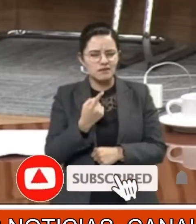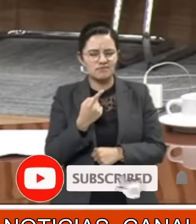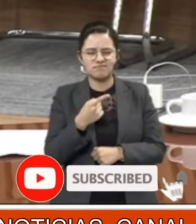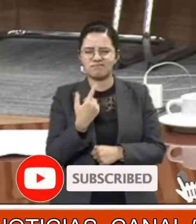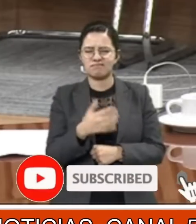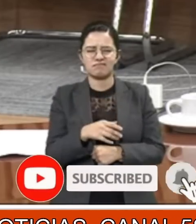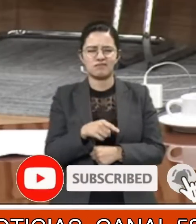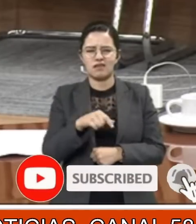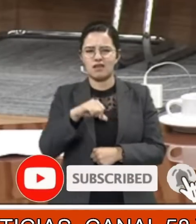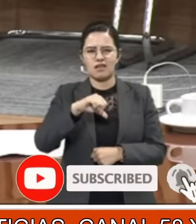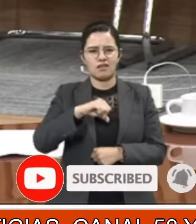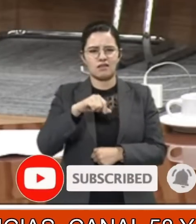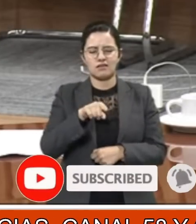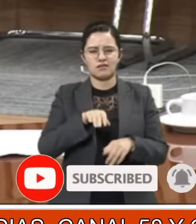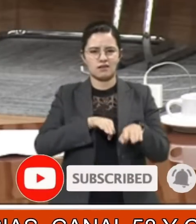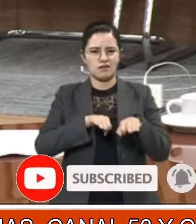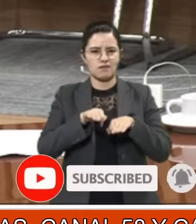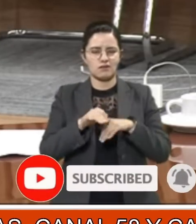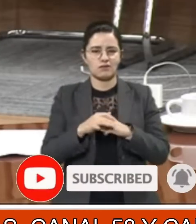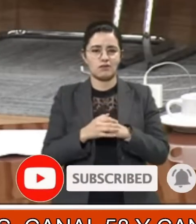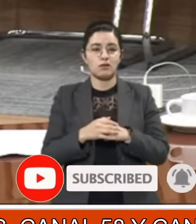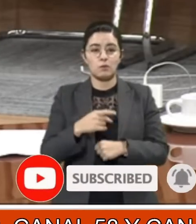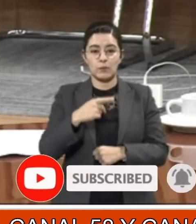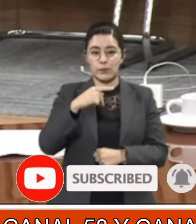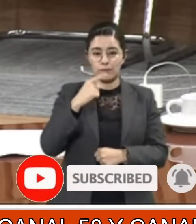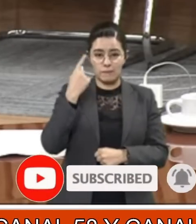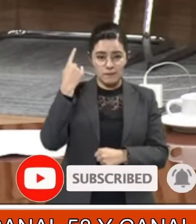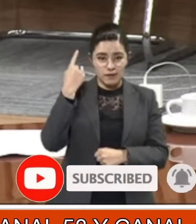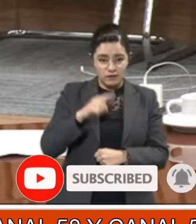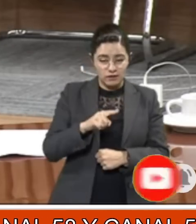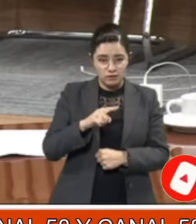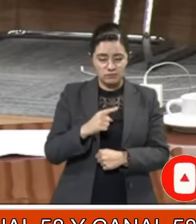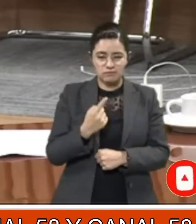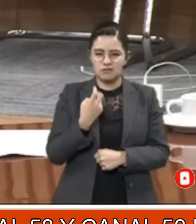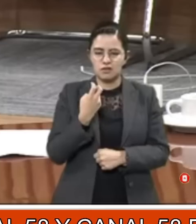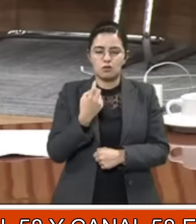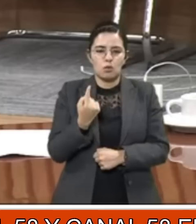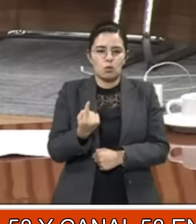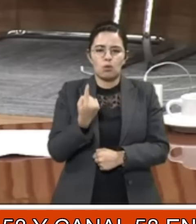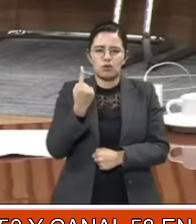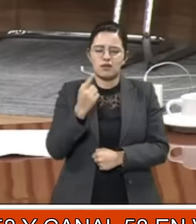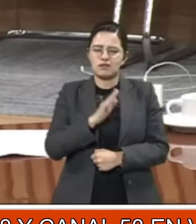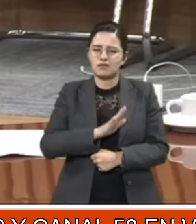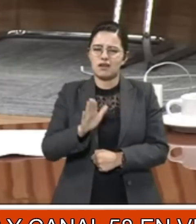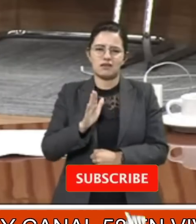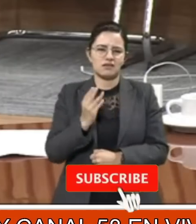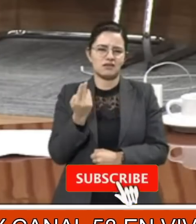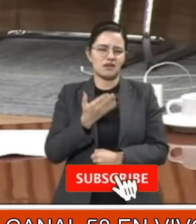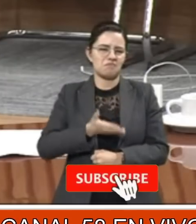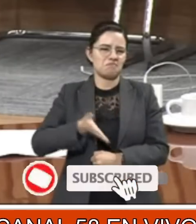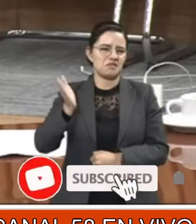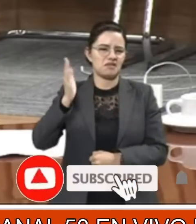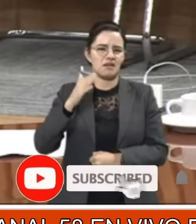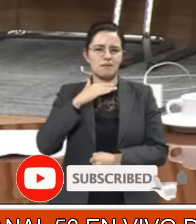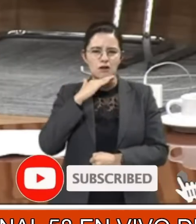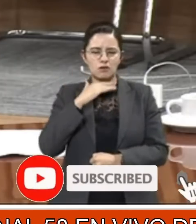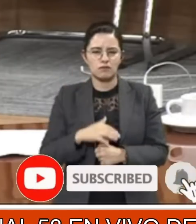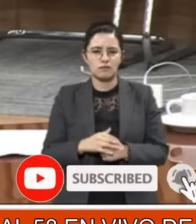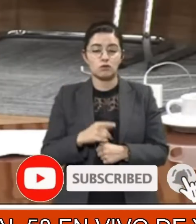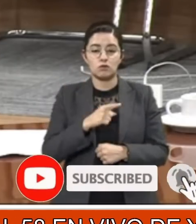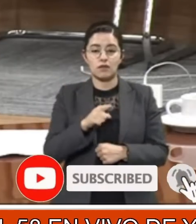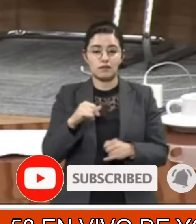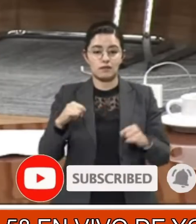irregularidades administrativas y la serie de tropelías que se han hecho desde este Consejo General del INE. Pero eso no es lo realmente importante, lo